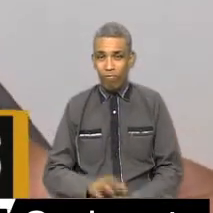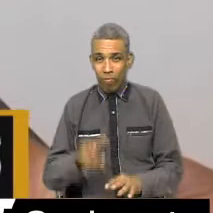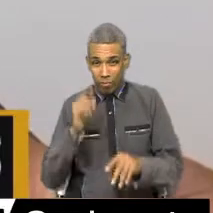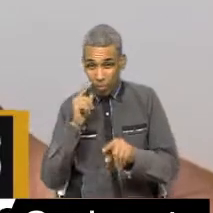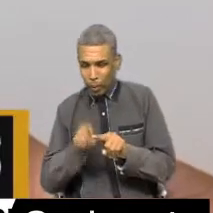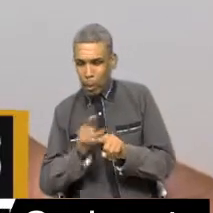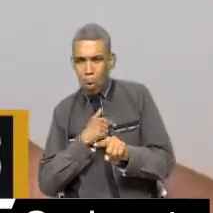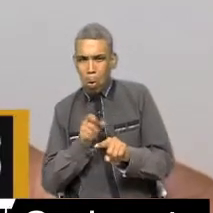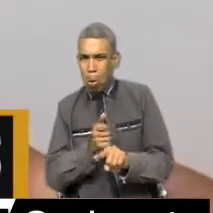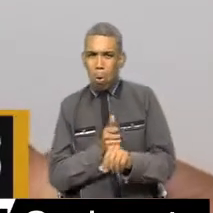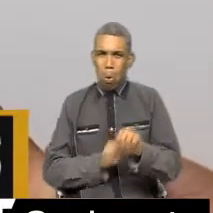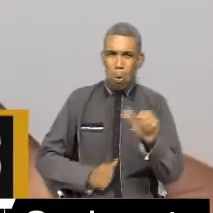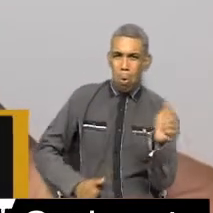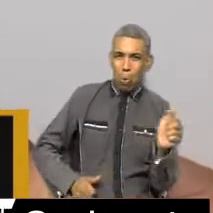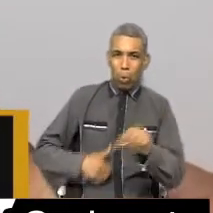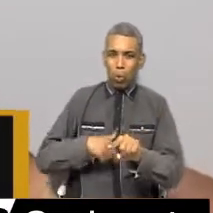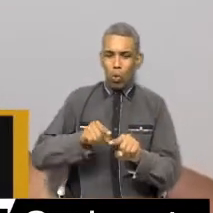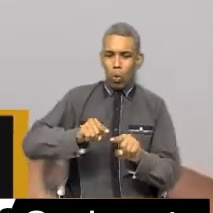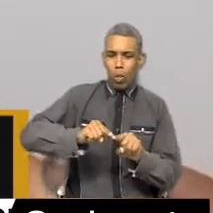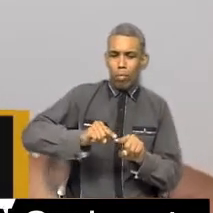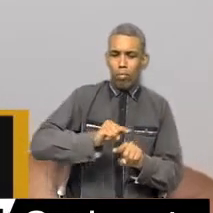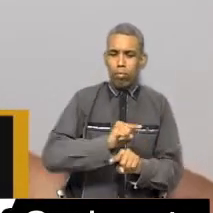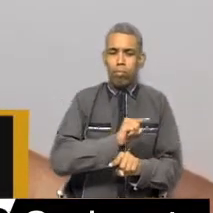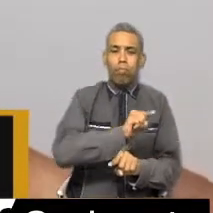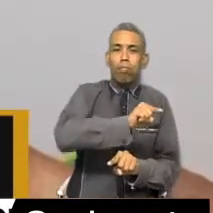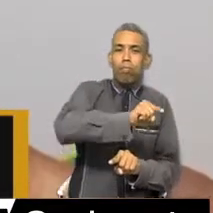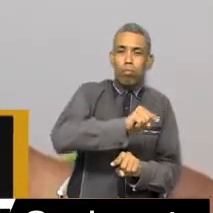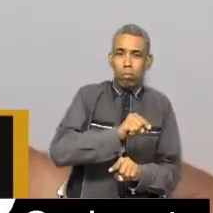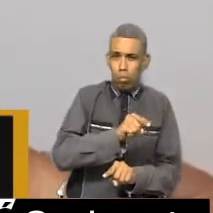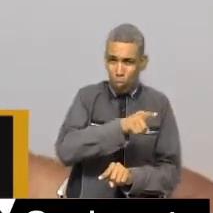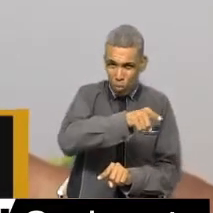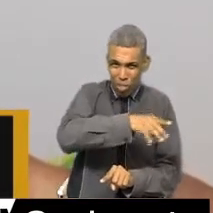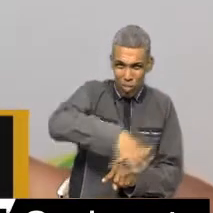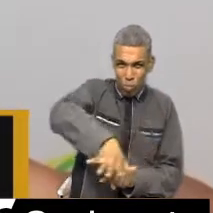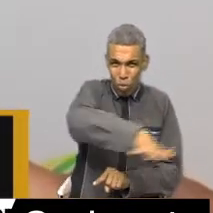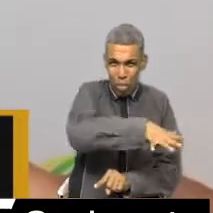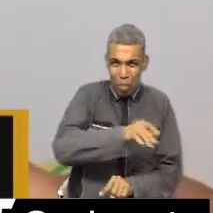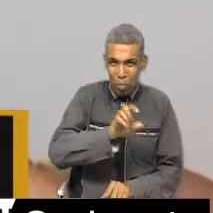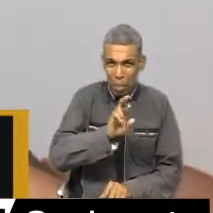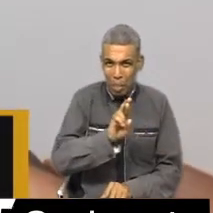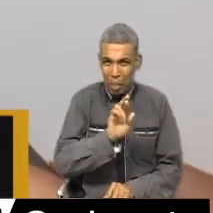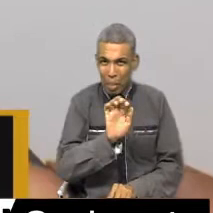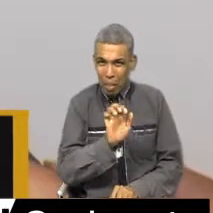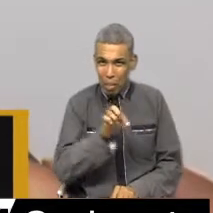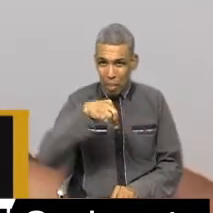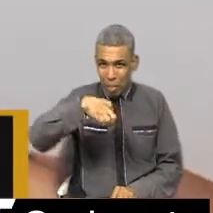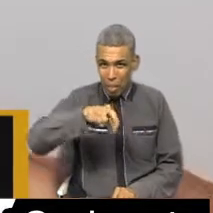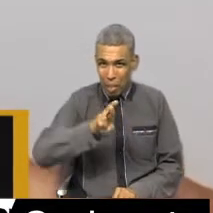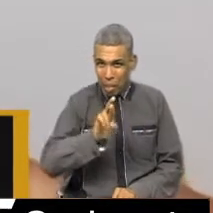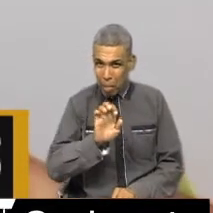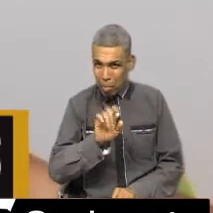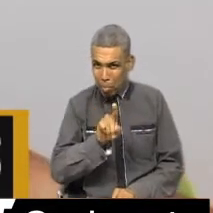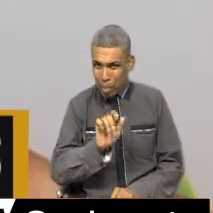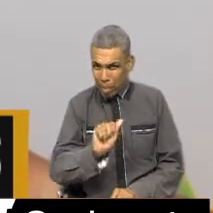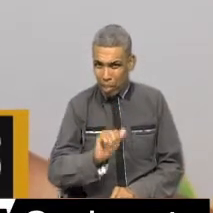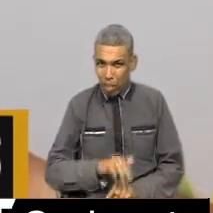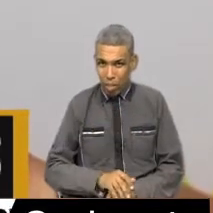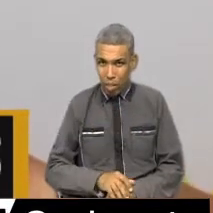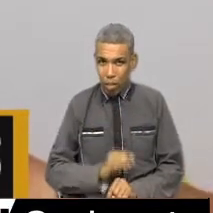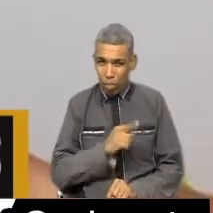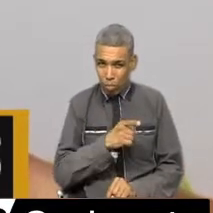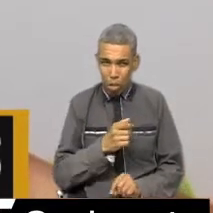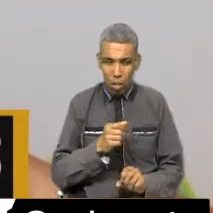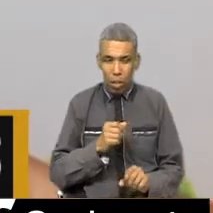Nosotros la ruta que estamos recomendando es la ruta por San Alberto, que es una ruta legal, una ruta